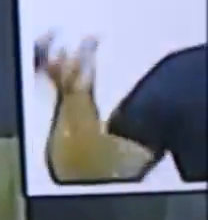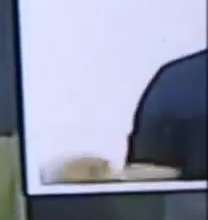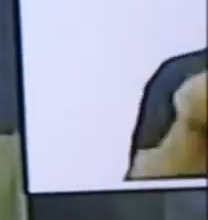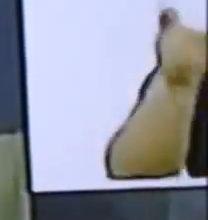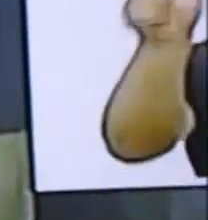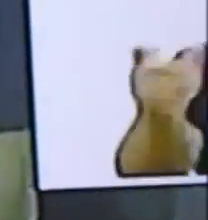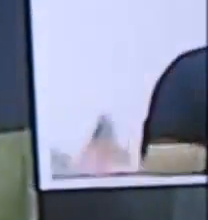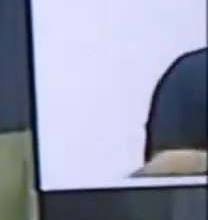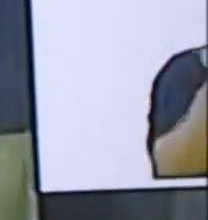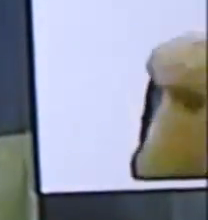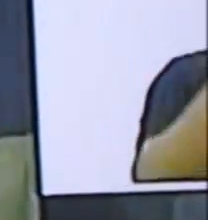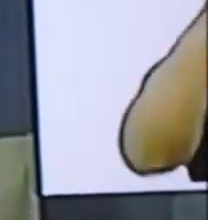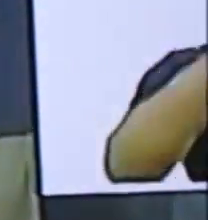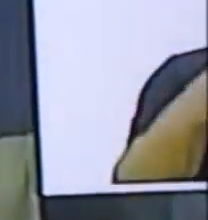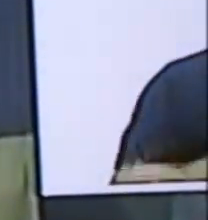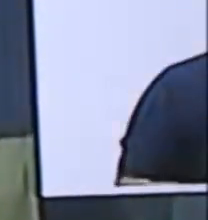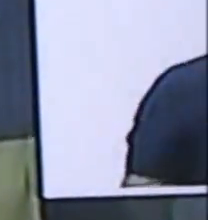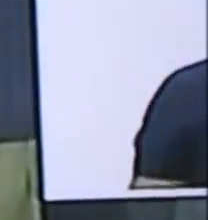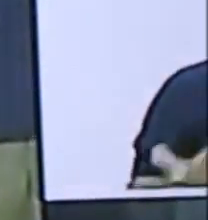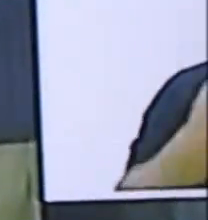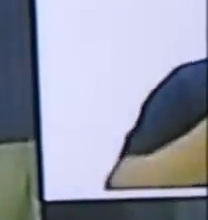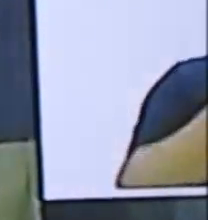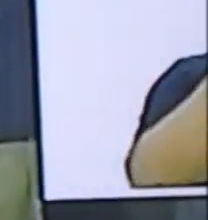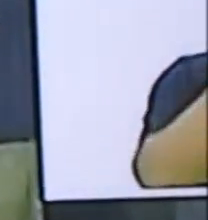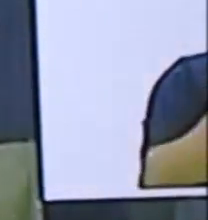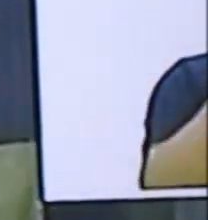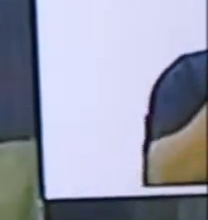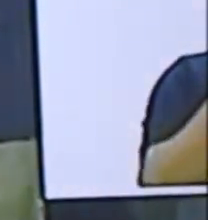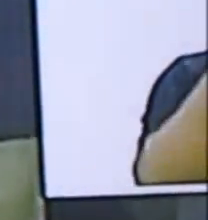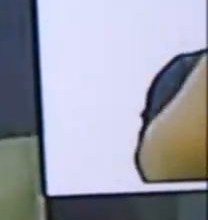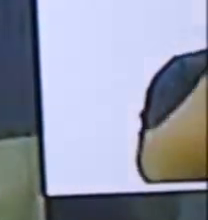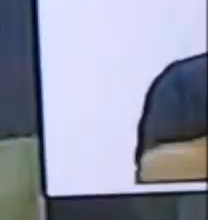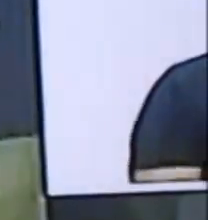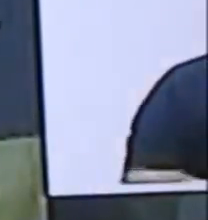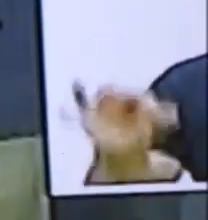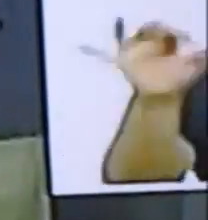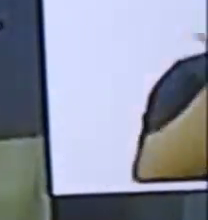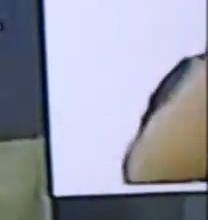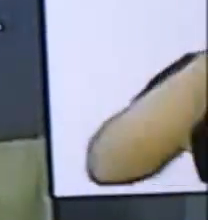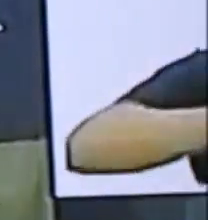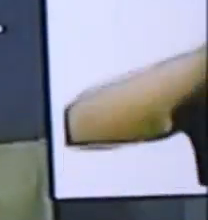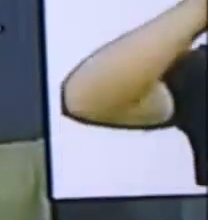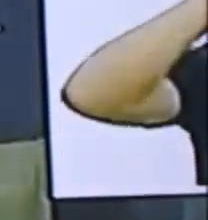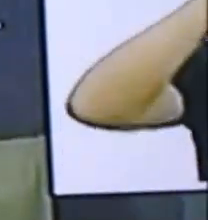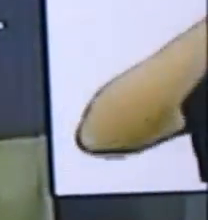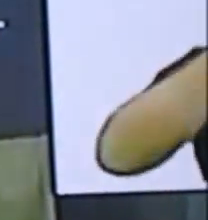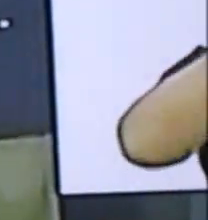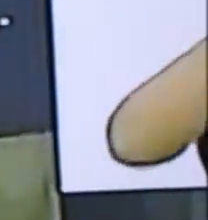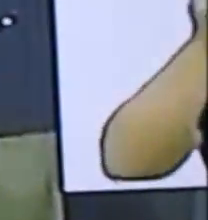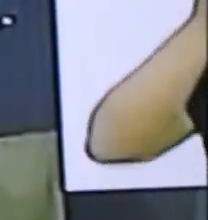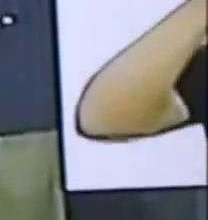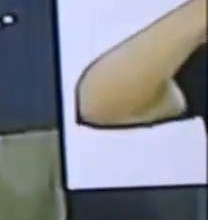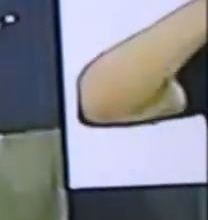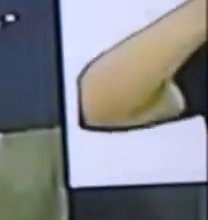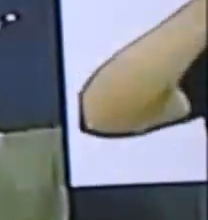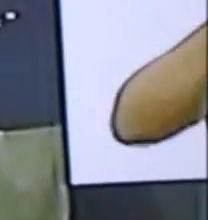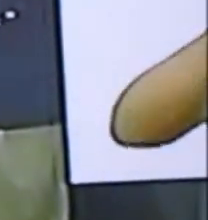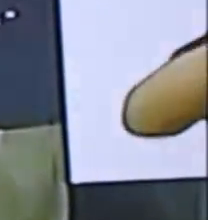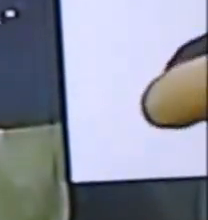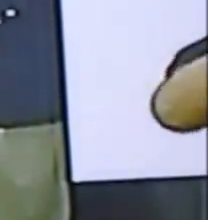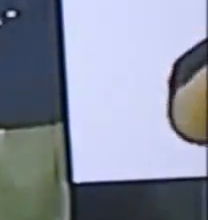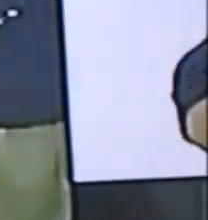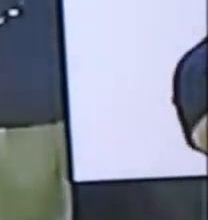es importante para nuestra nación que nos aboquemos a las reformas